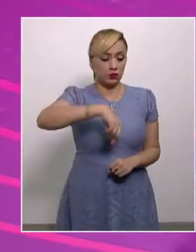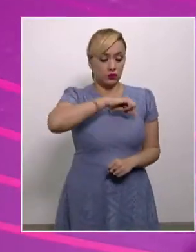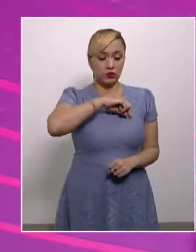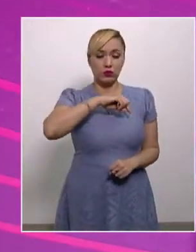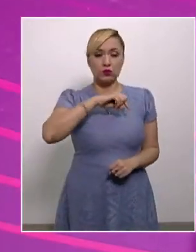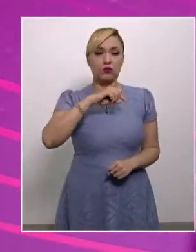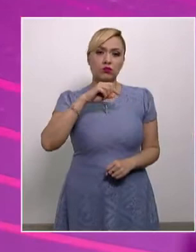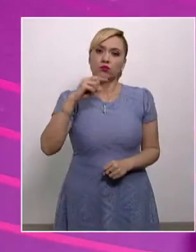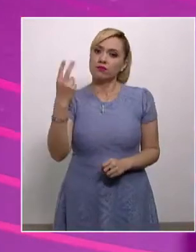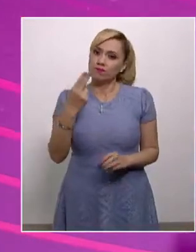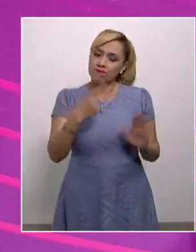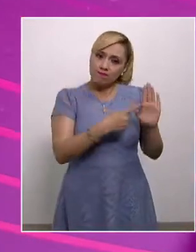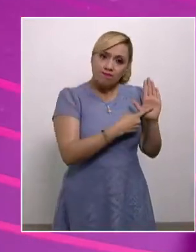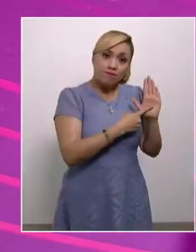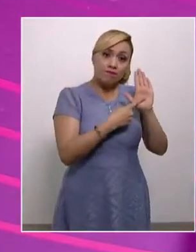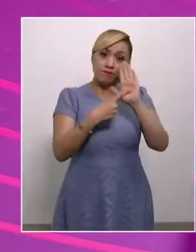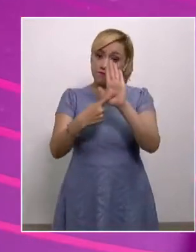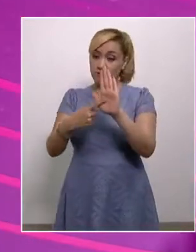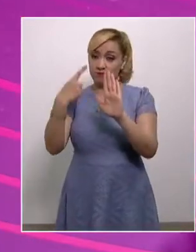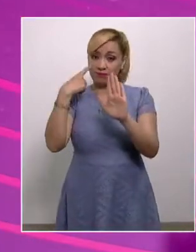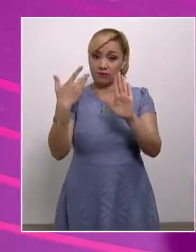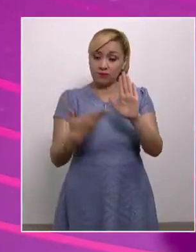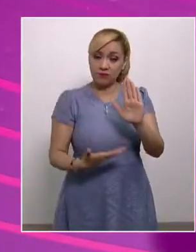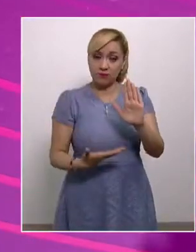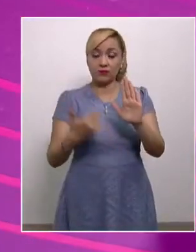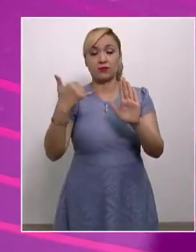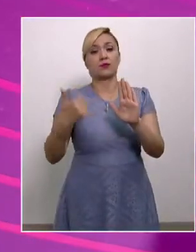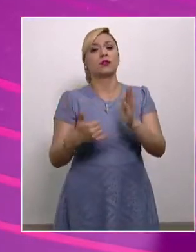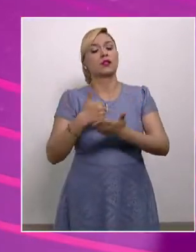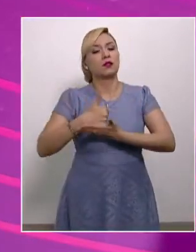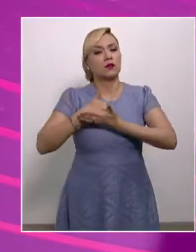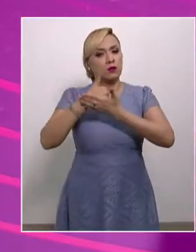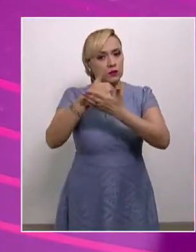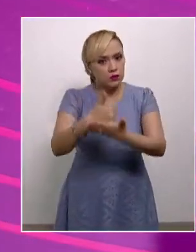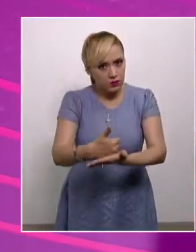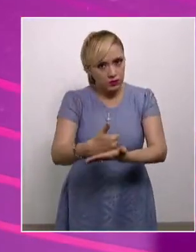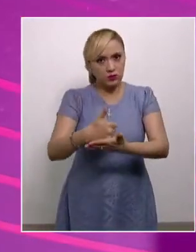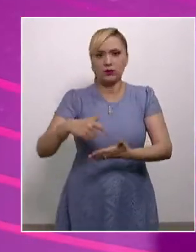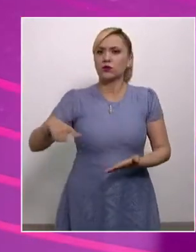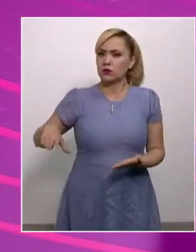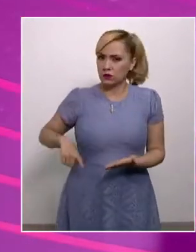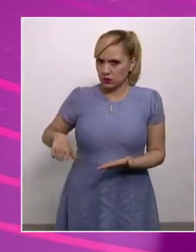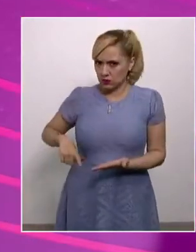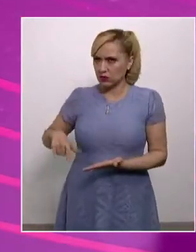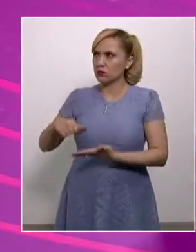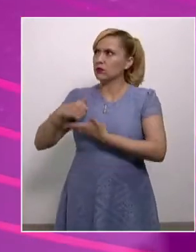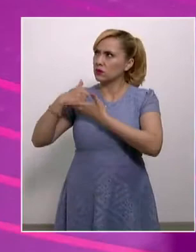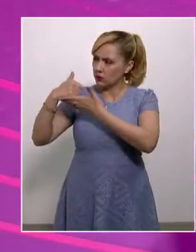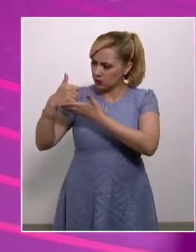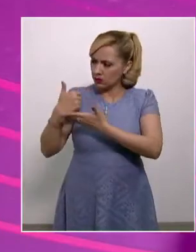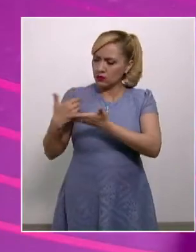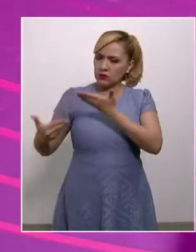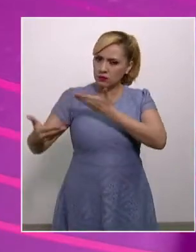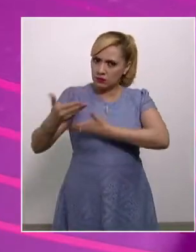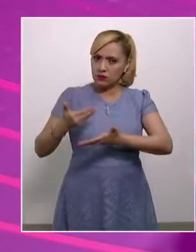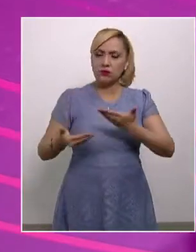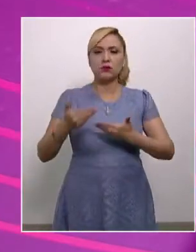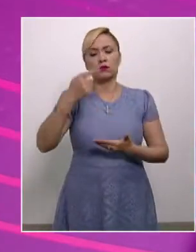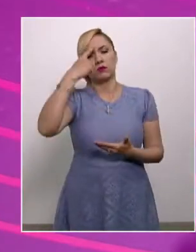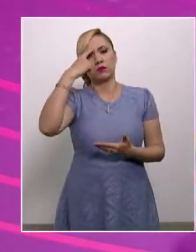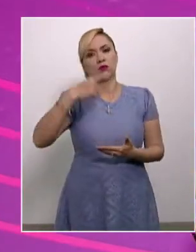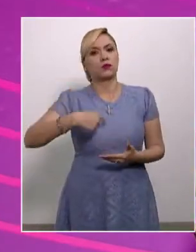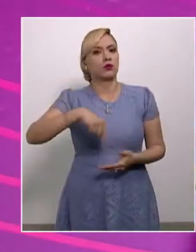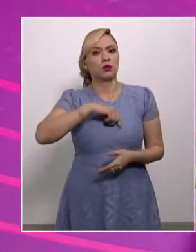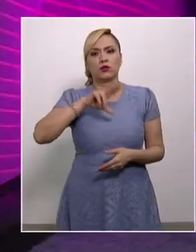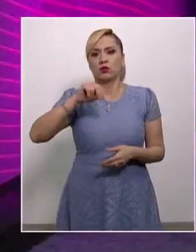es visibilizar la situación que se está dando y también colaborar con el Estado. En el sentido de colaborar en el Estado, me refiero a que nosotros no